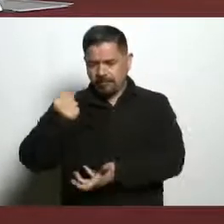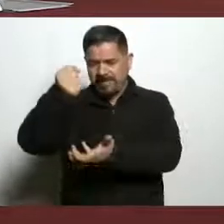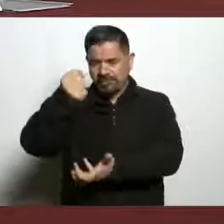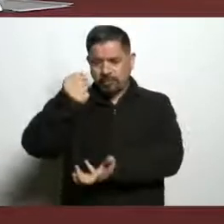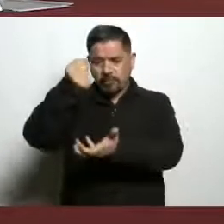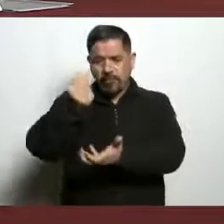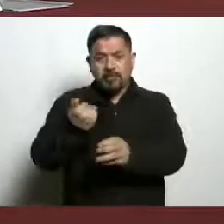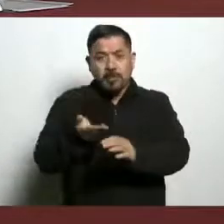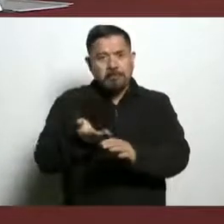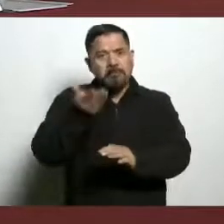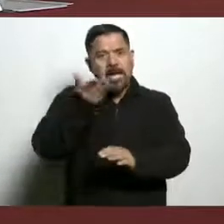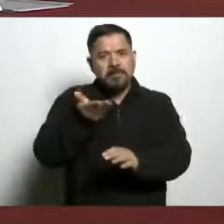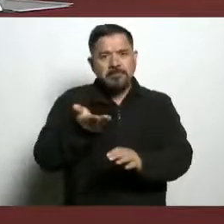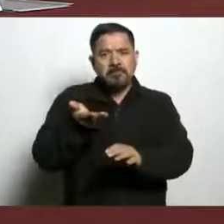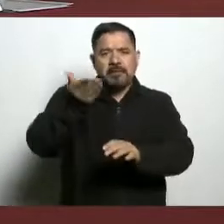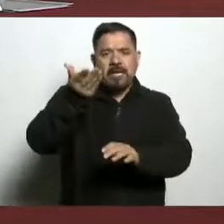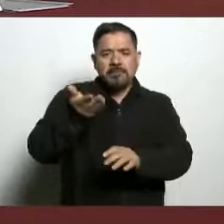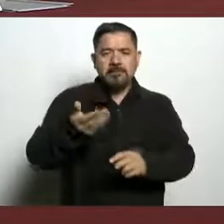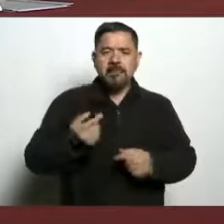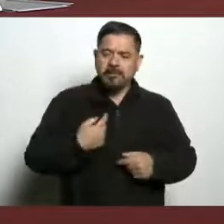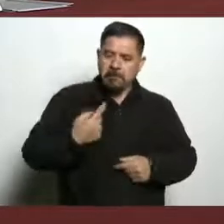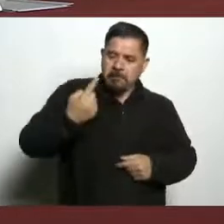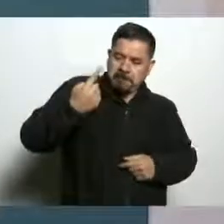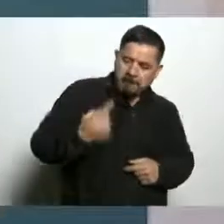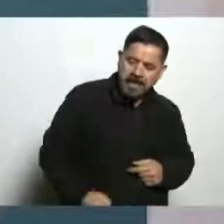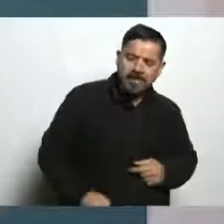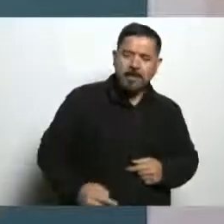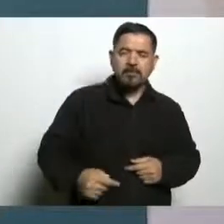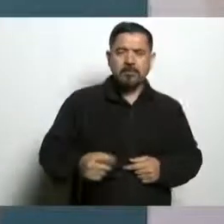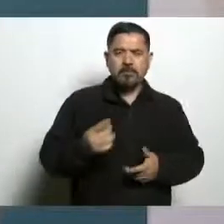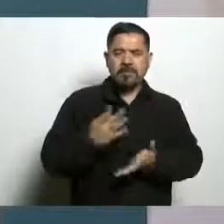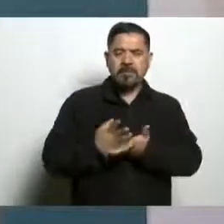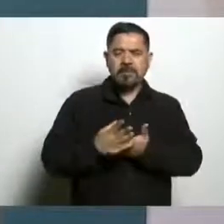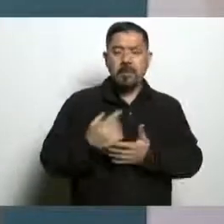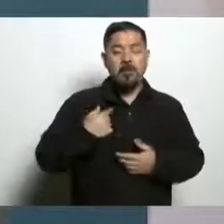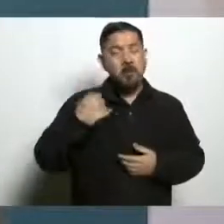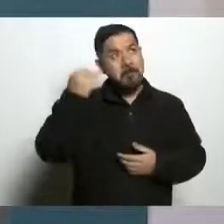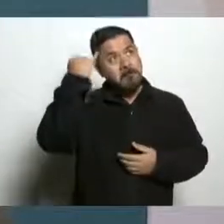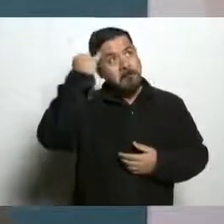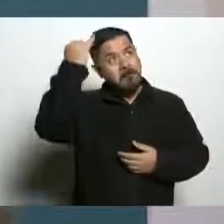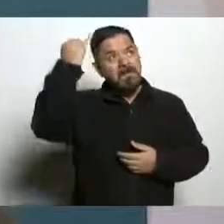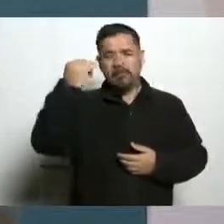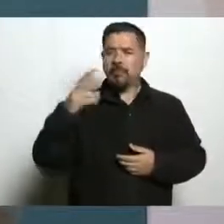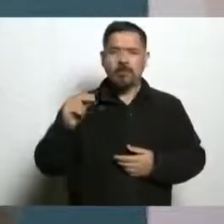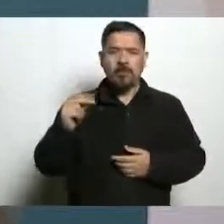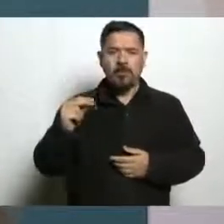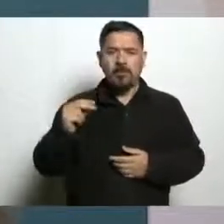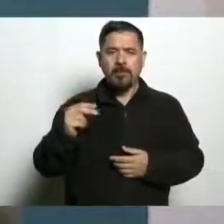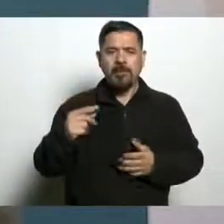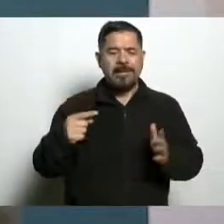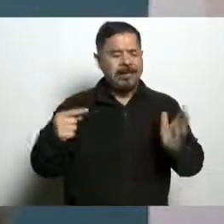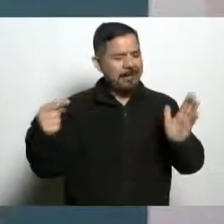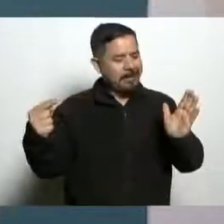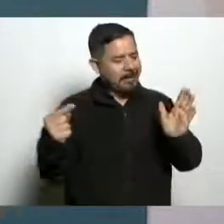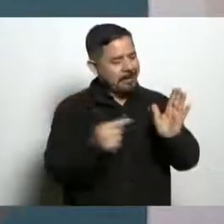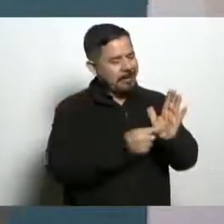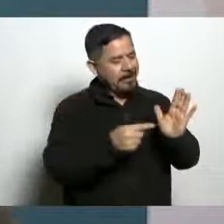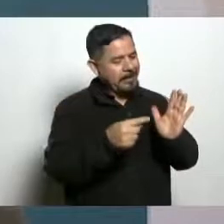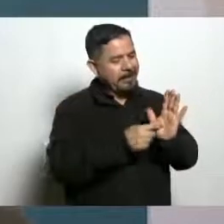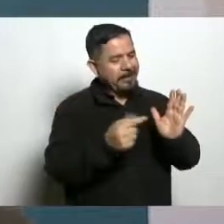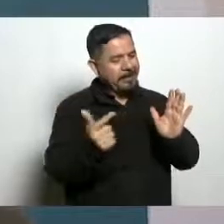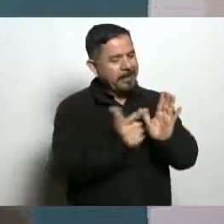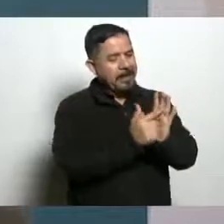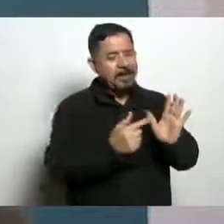un mandato, no solo es un principio, no solo es un criterio, es algo que está